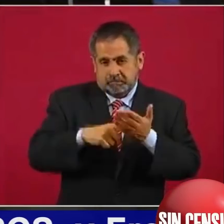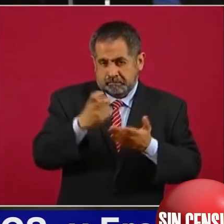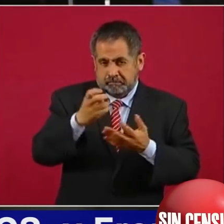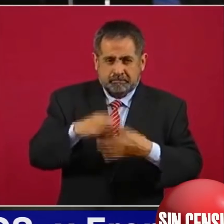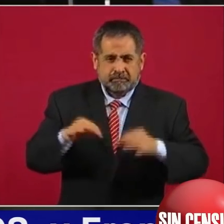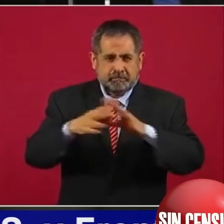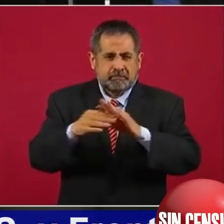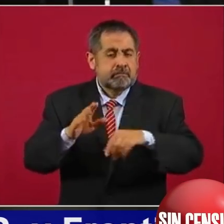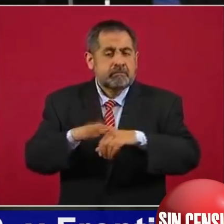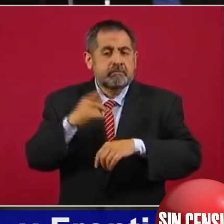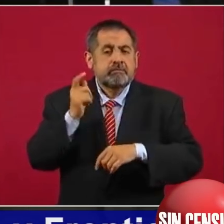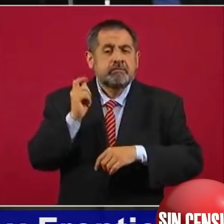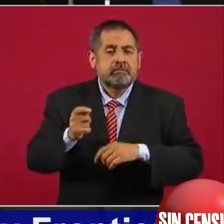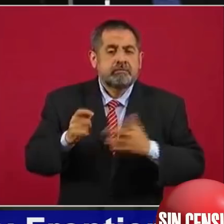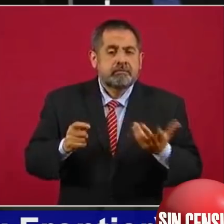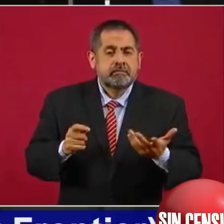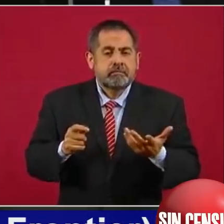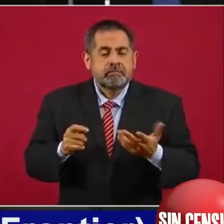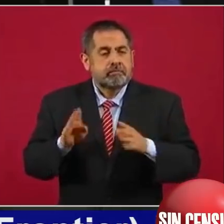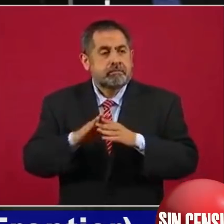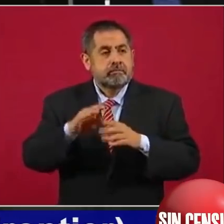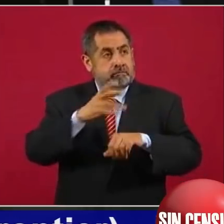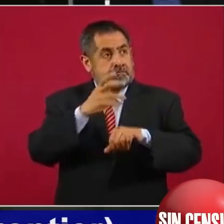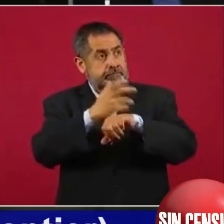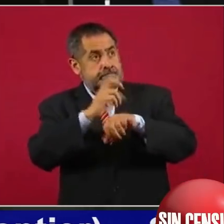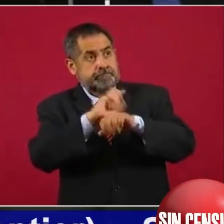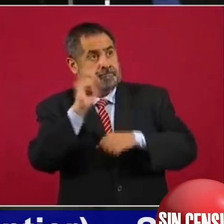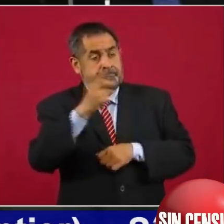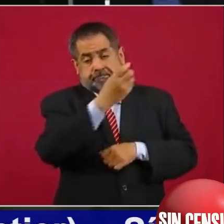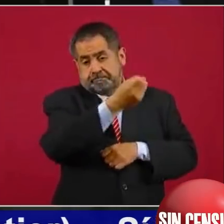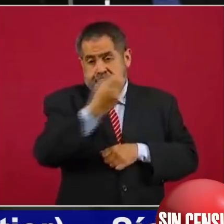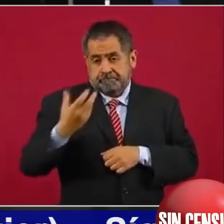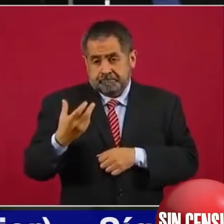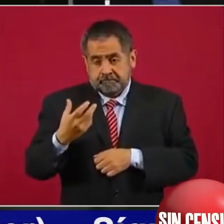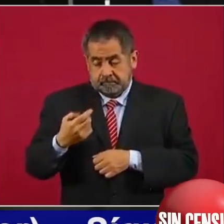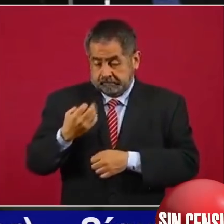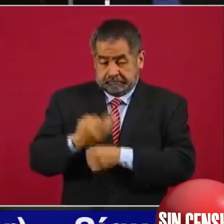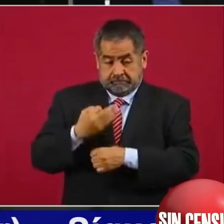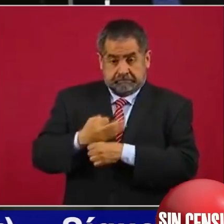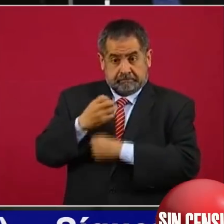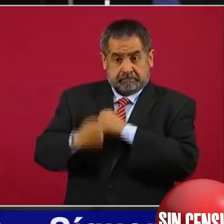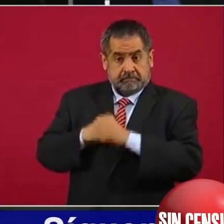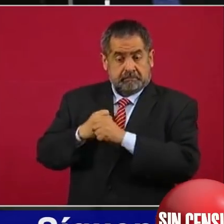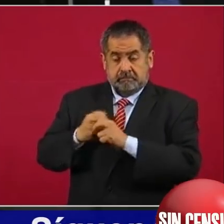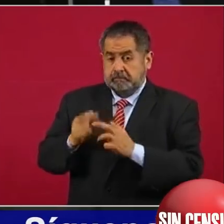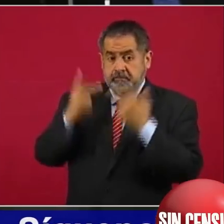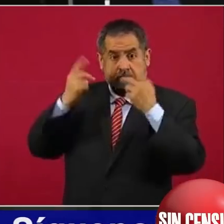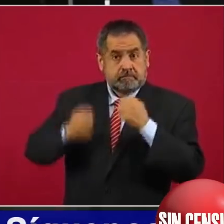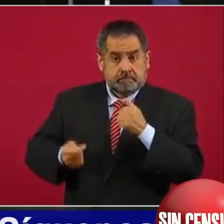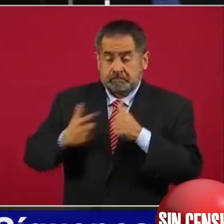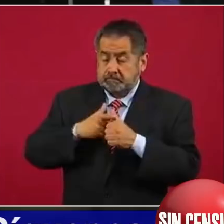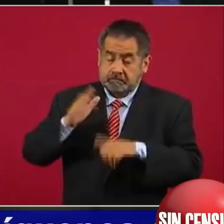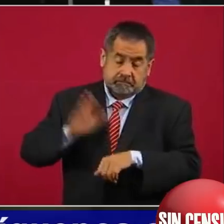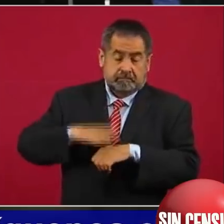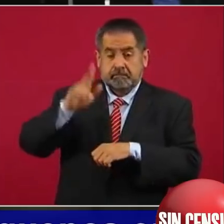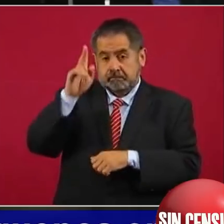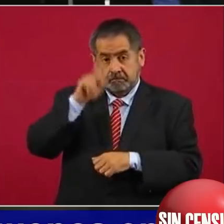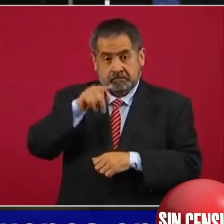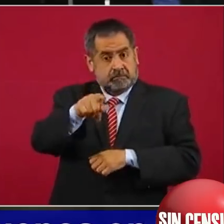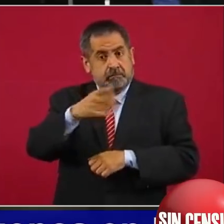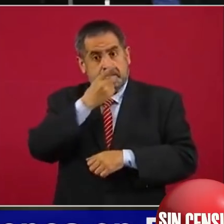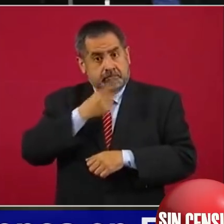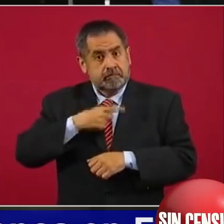de que implica las remesas de dólares. Va a ser récord en este año, como usted bien atentamente lo ha dicho aquí en Palacio